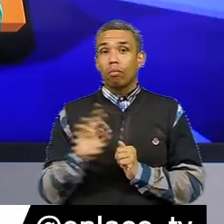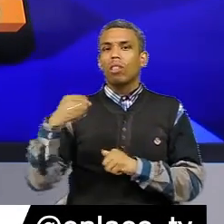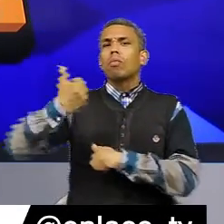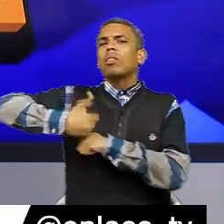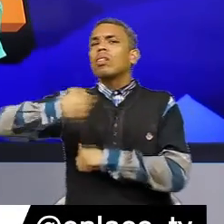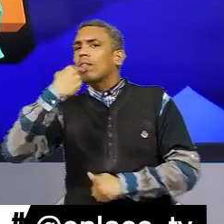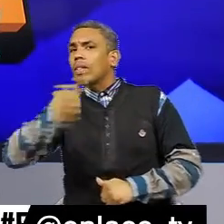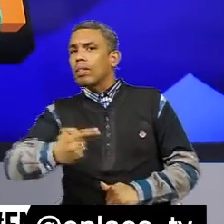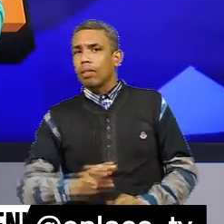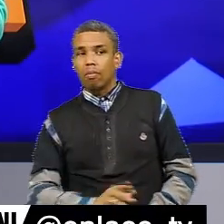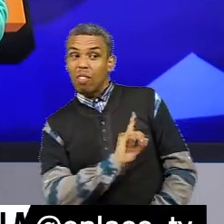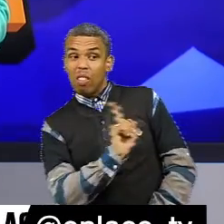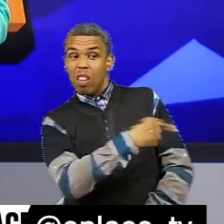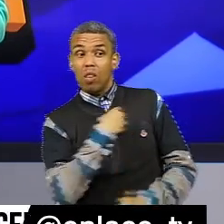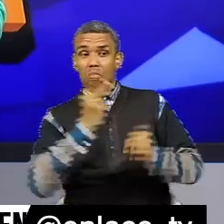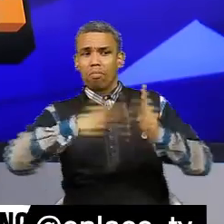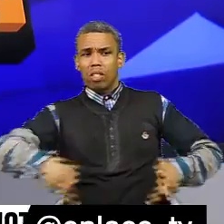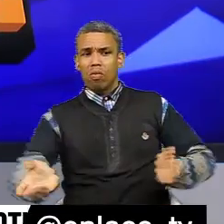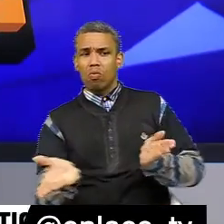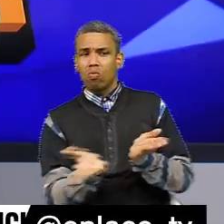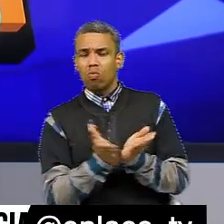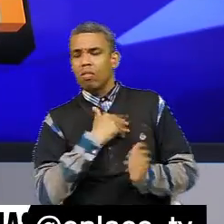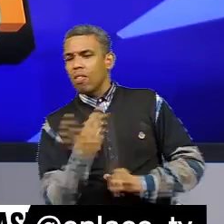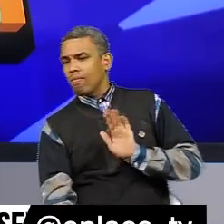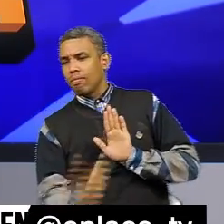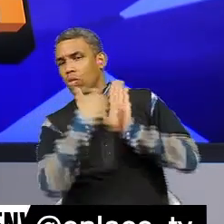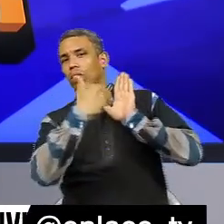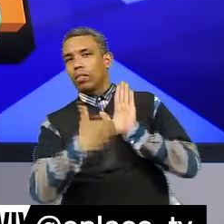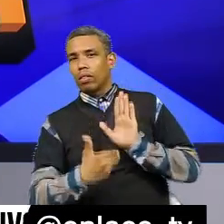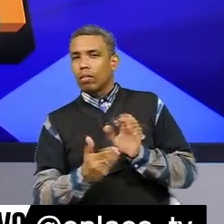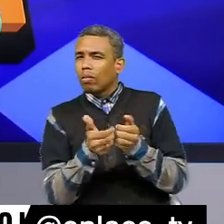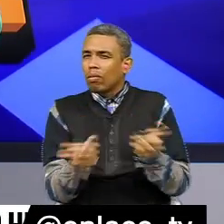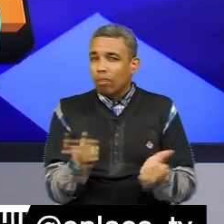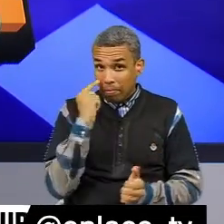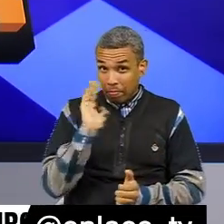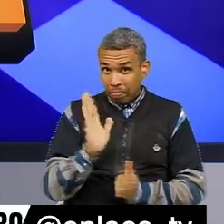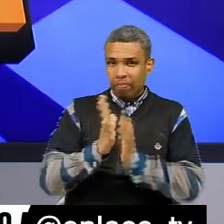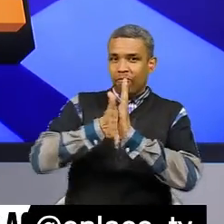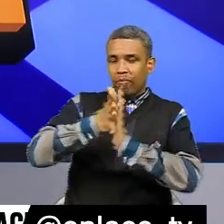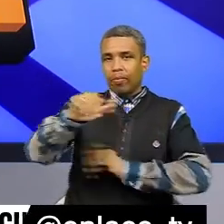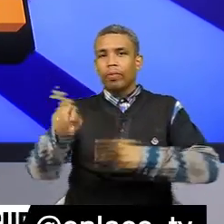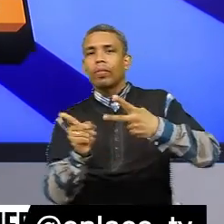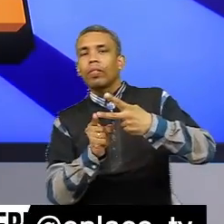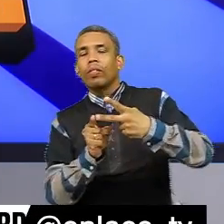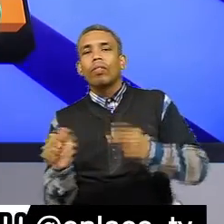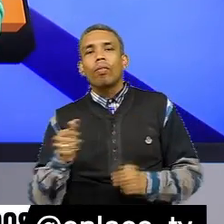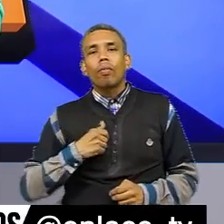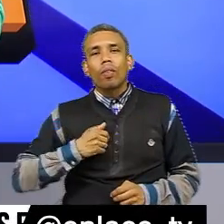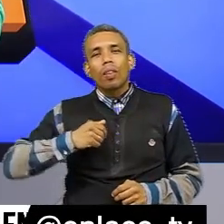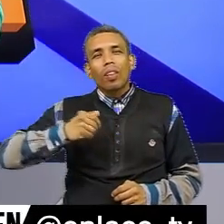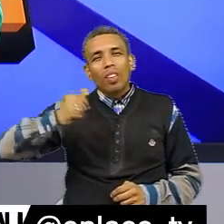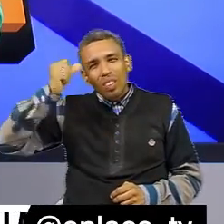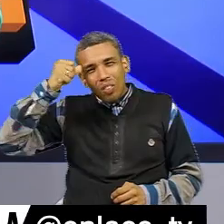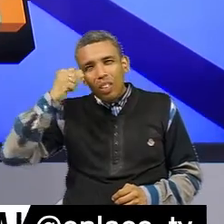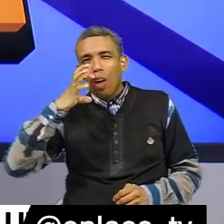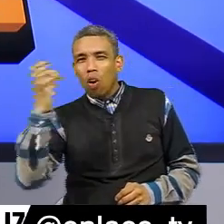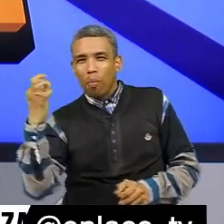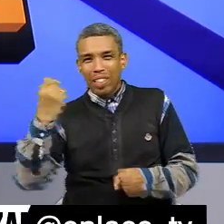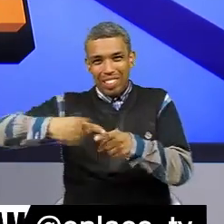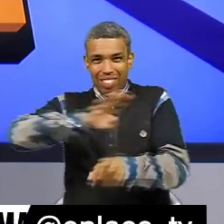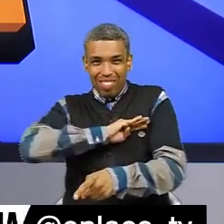colegio. En otras noticias, Angie Ardila, hija del exalcalde de Barranca Bermeja, Julio César Ardila,